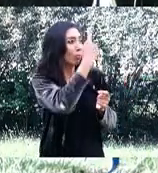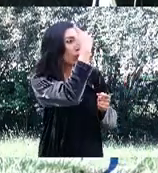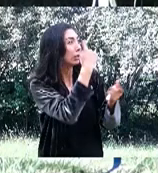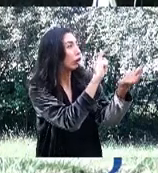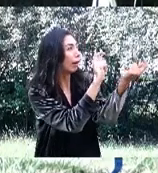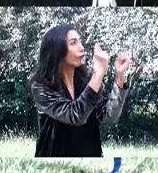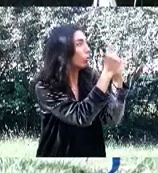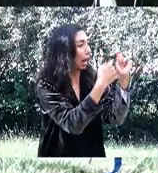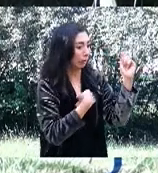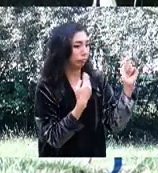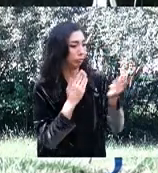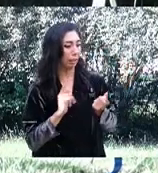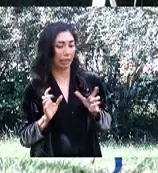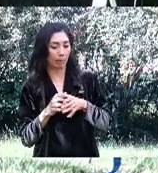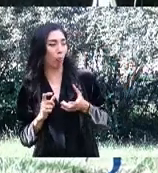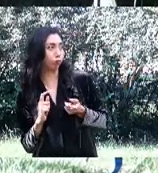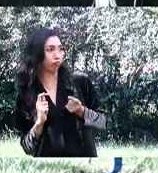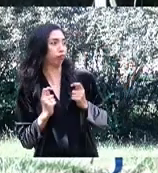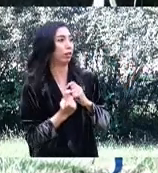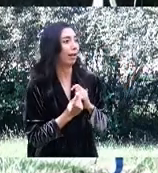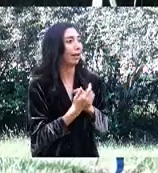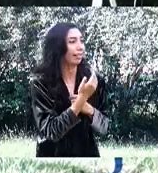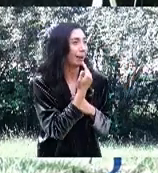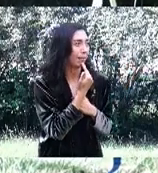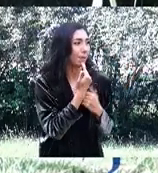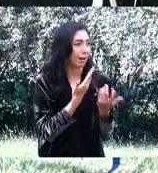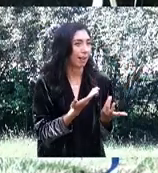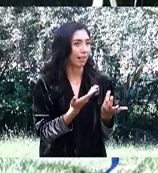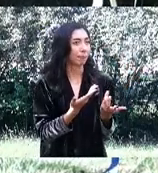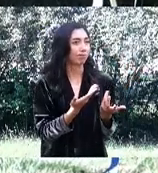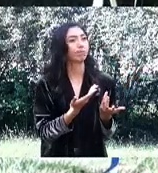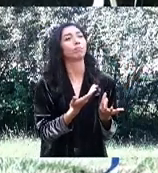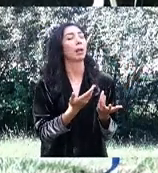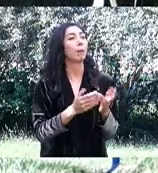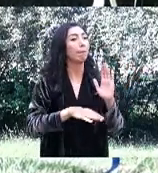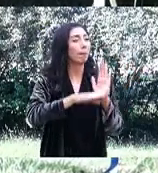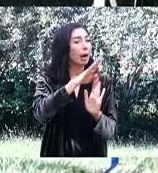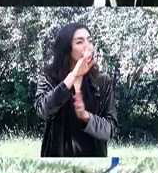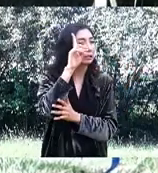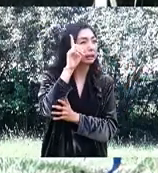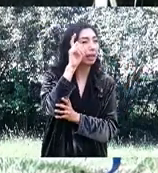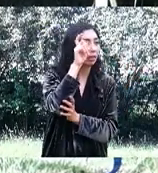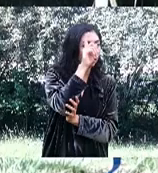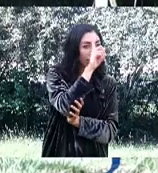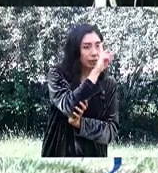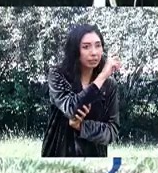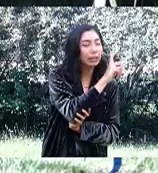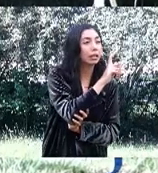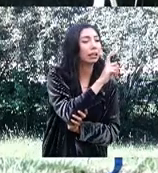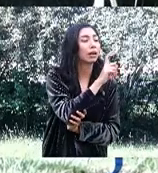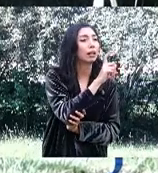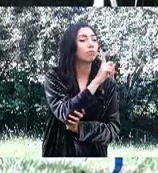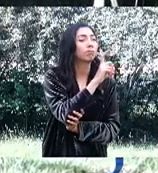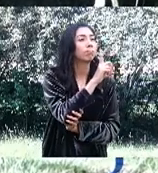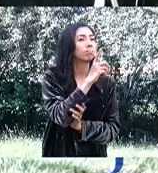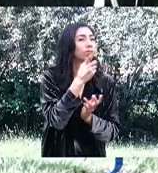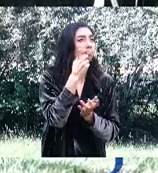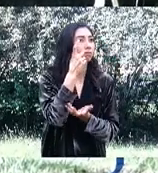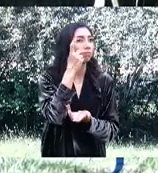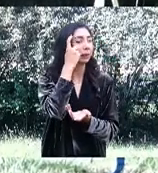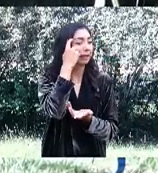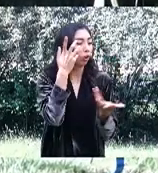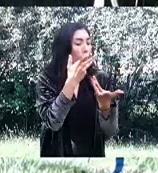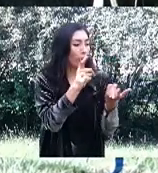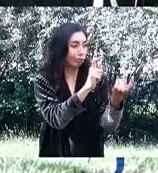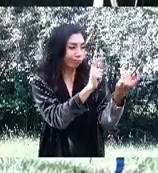hablamos de la transformación institucional eh una de las áreas más complejas que que que uno puede pensar en esa